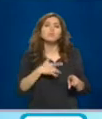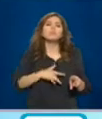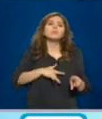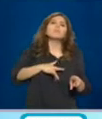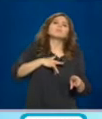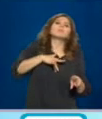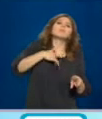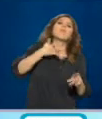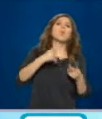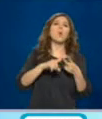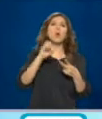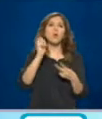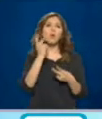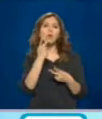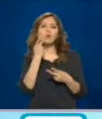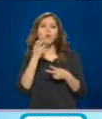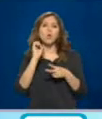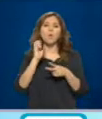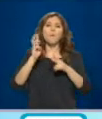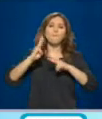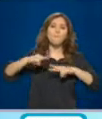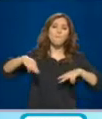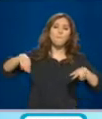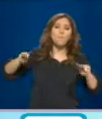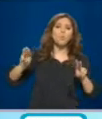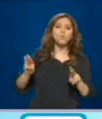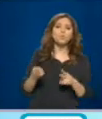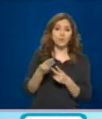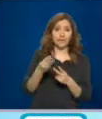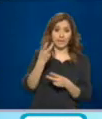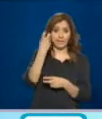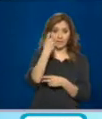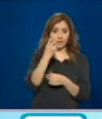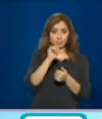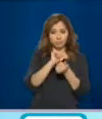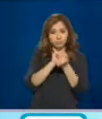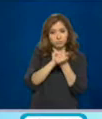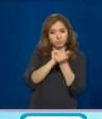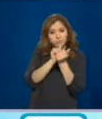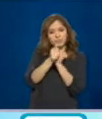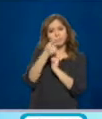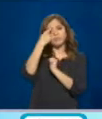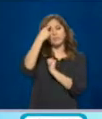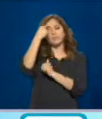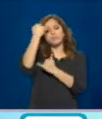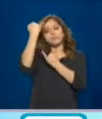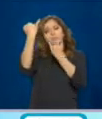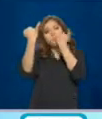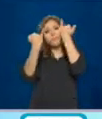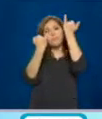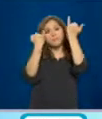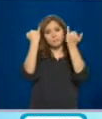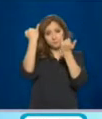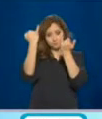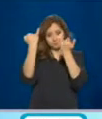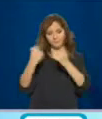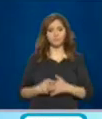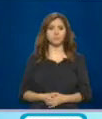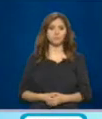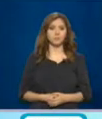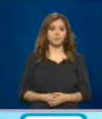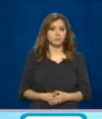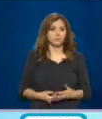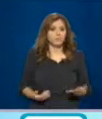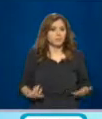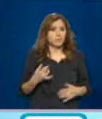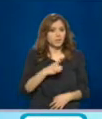hay seducción, hay música. Claro, ¿qué Y hay le estás diciendo? Claro, porque empieza a crear la fantasía. Oye, pero para eso de verdad nos tendremos que arriesgar, Irene,